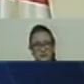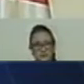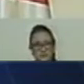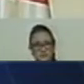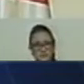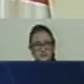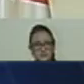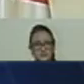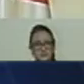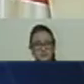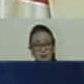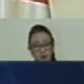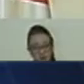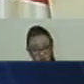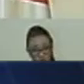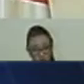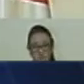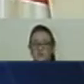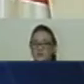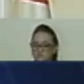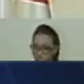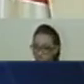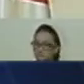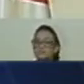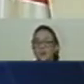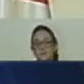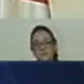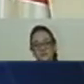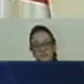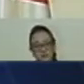Cuando se ha tratado de alcaldes, alcaldesas, ahí están las elecciones.